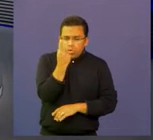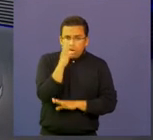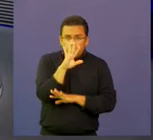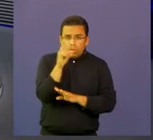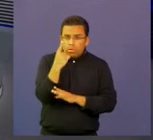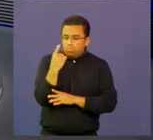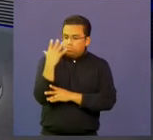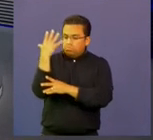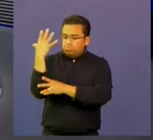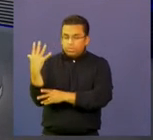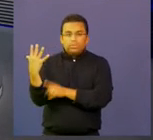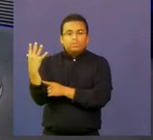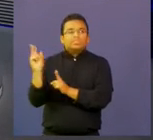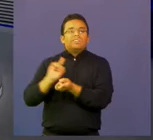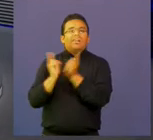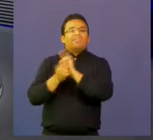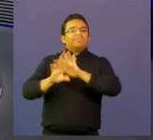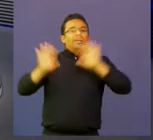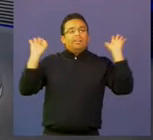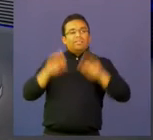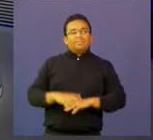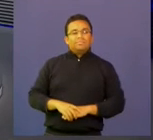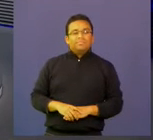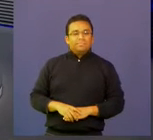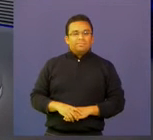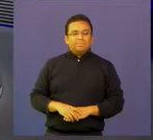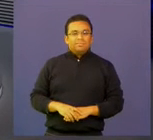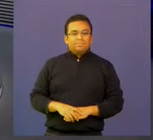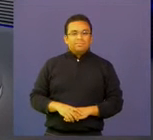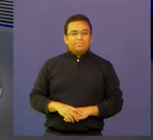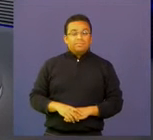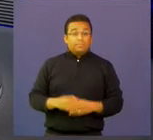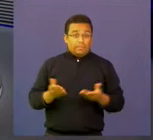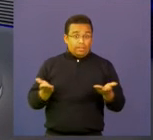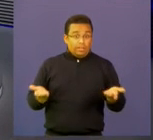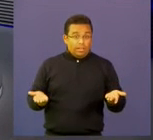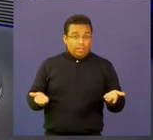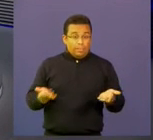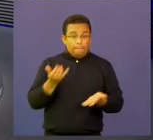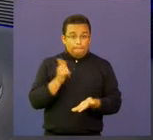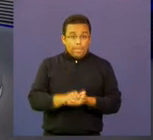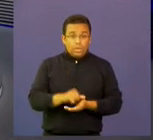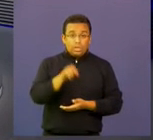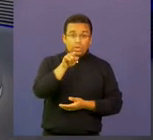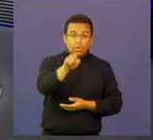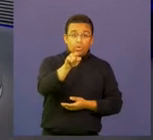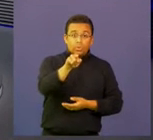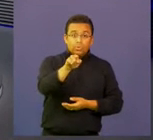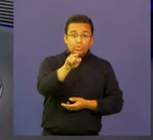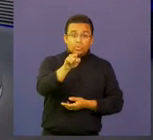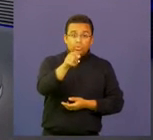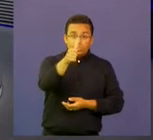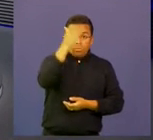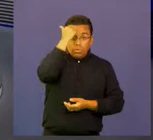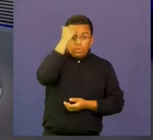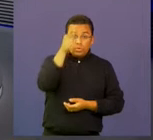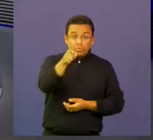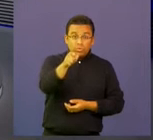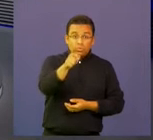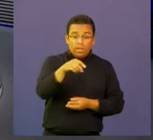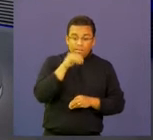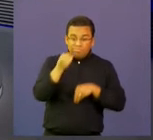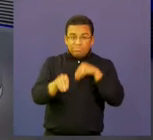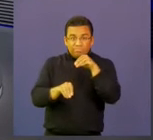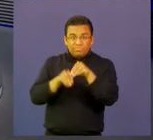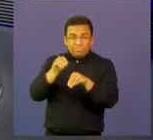con el que quiero cerrar, y es, ustedes están haciendo pequeñas contribuciones. Es su grupo